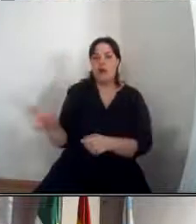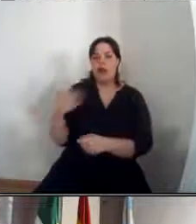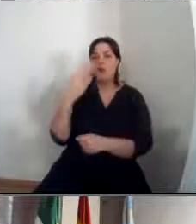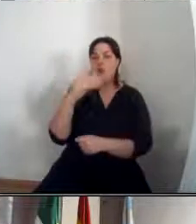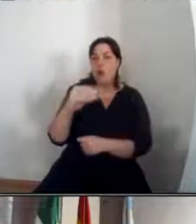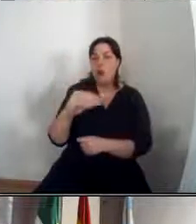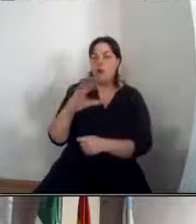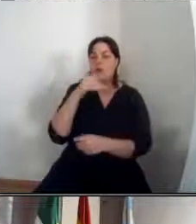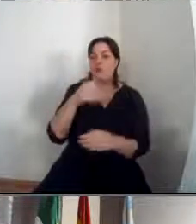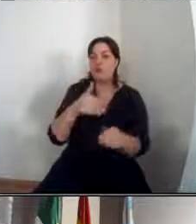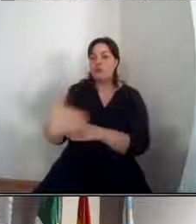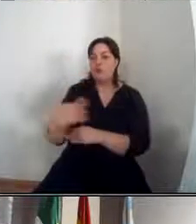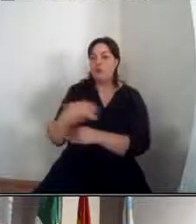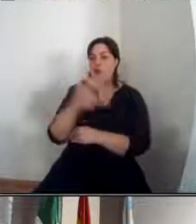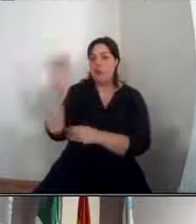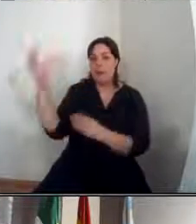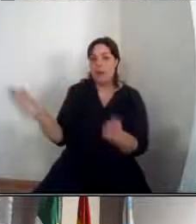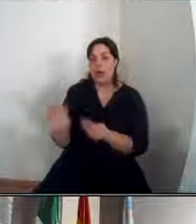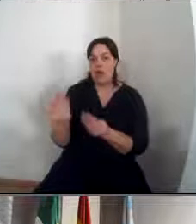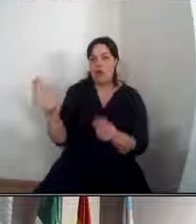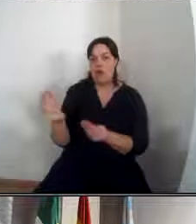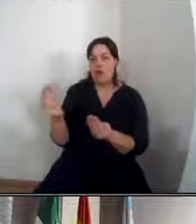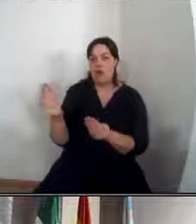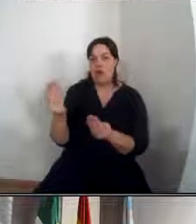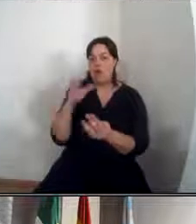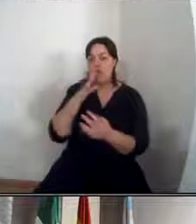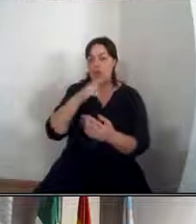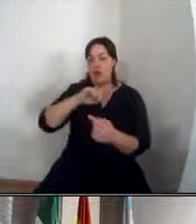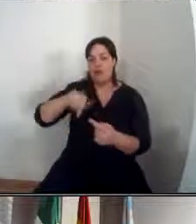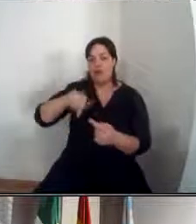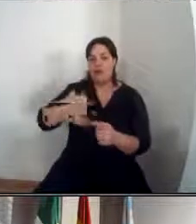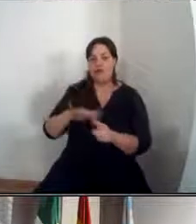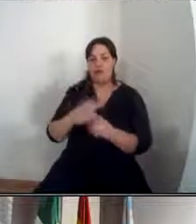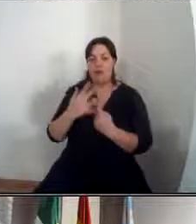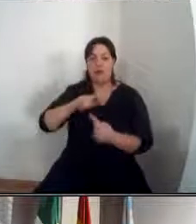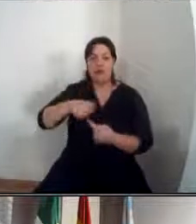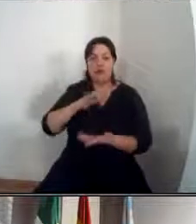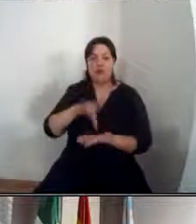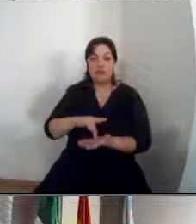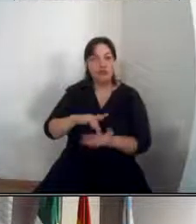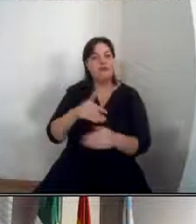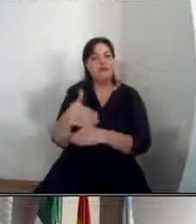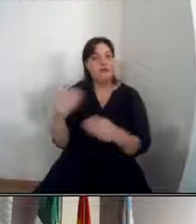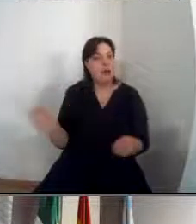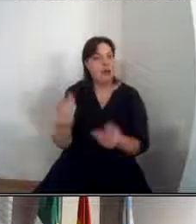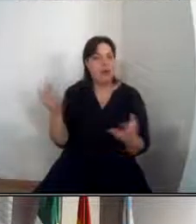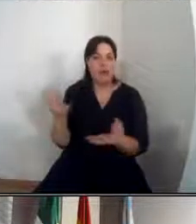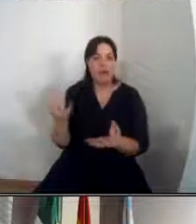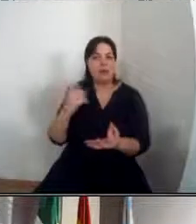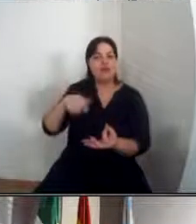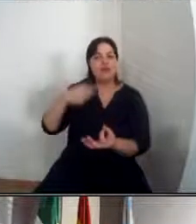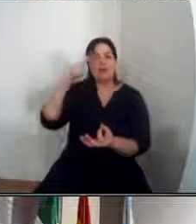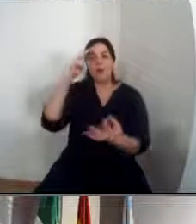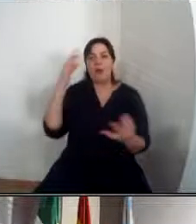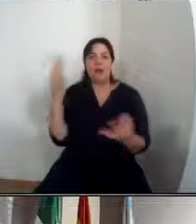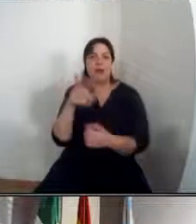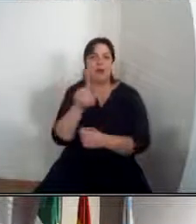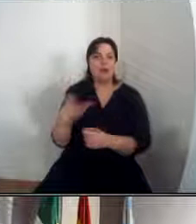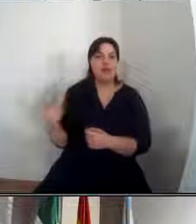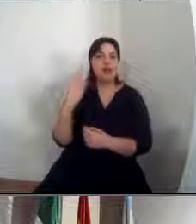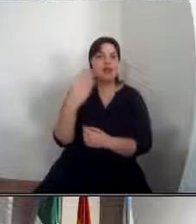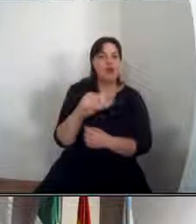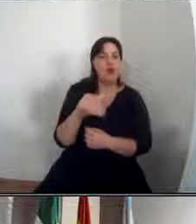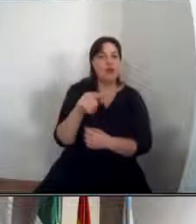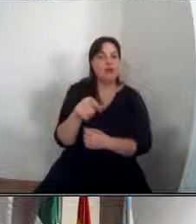sea mejor de la que nosotros estamos viviendo en este momento, y nos tenemos que preocupar de dejarlos a ellos una